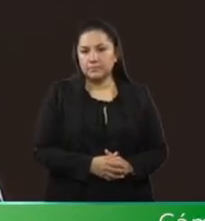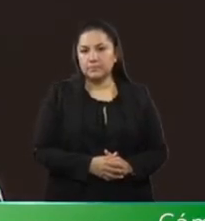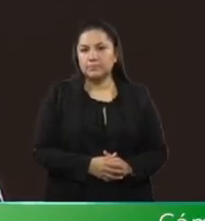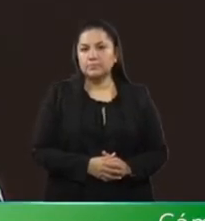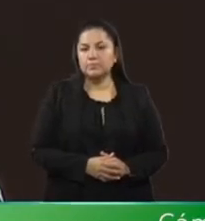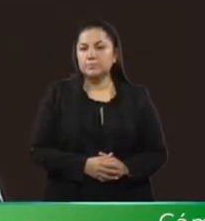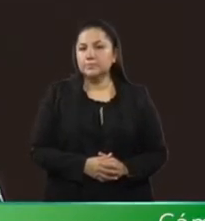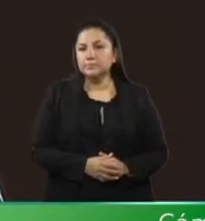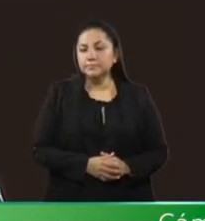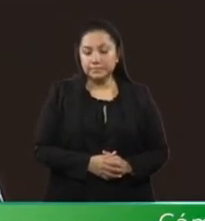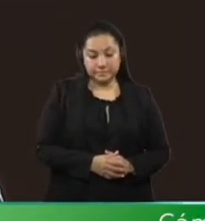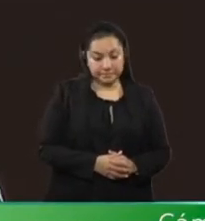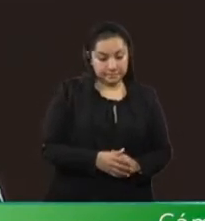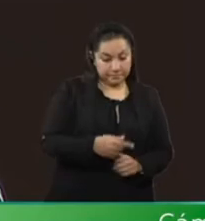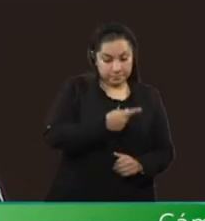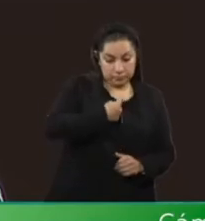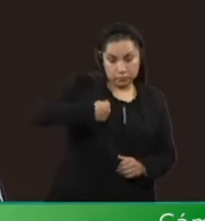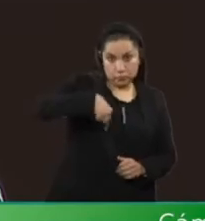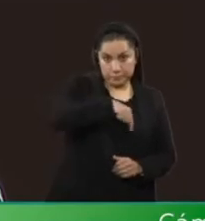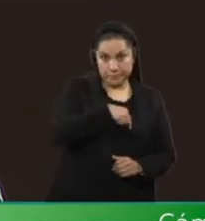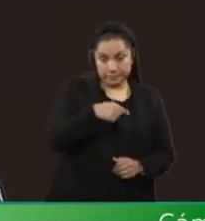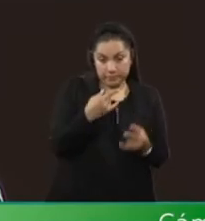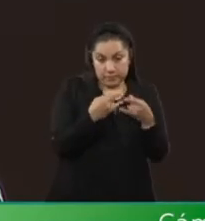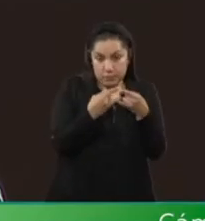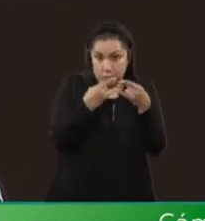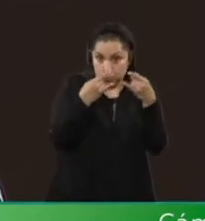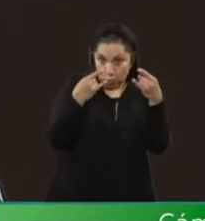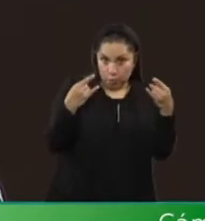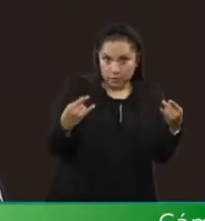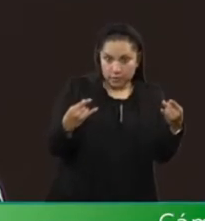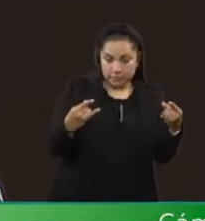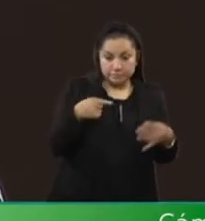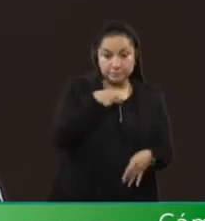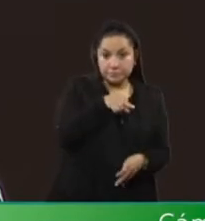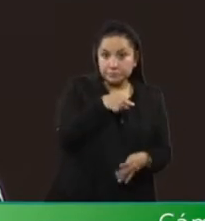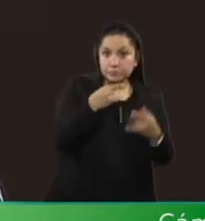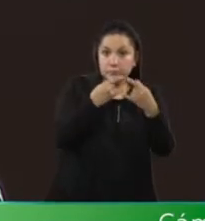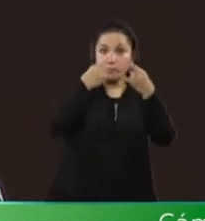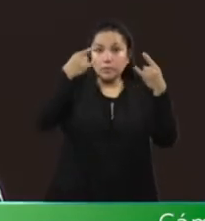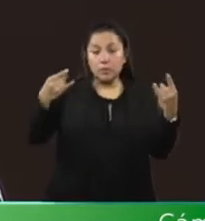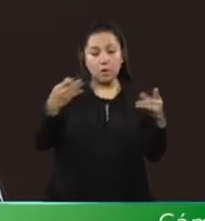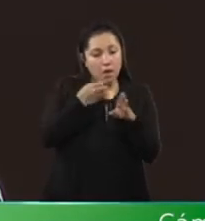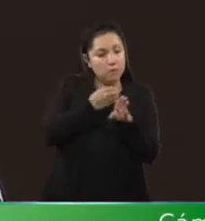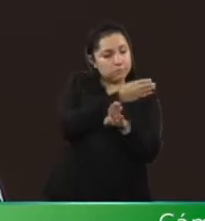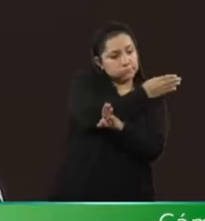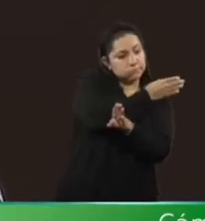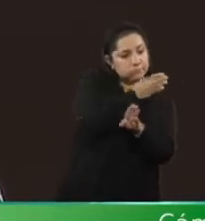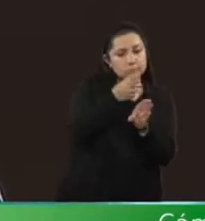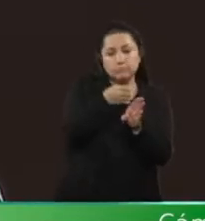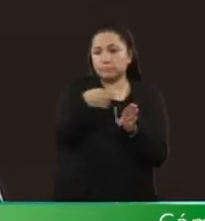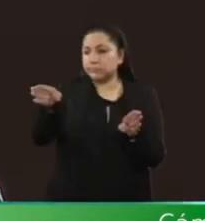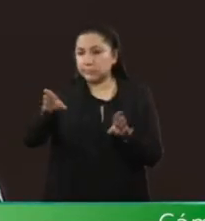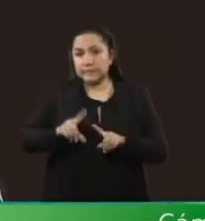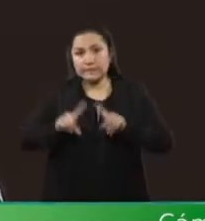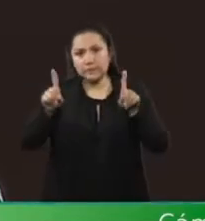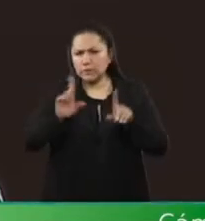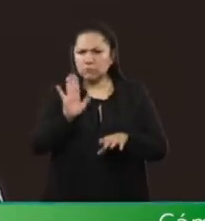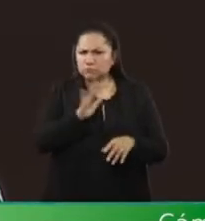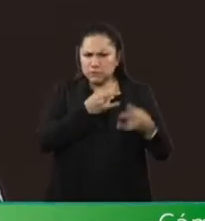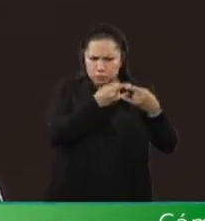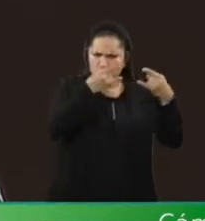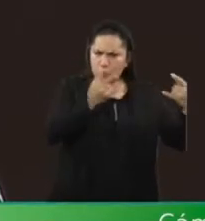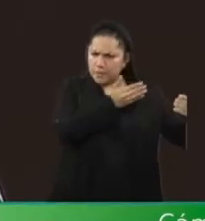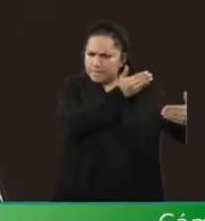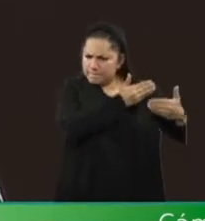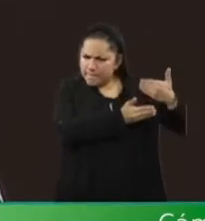Nuestra historia es una historia viva que ha palpitado, resistido y sobrevivido los